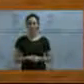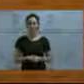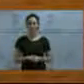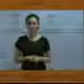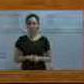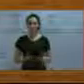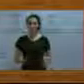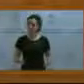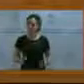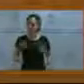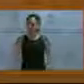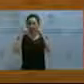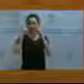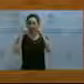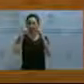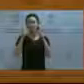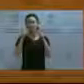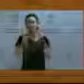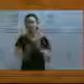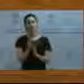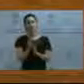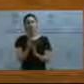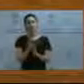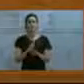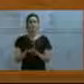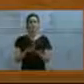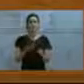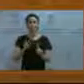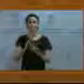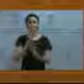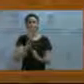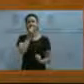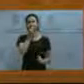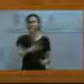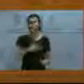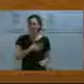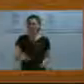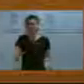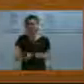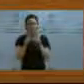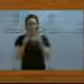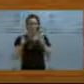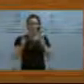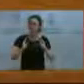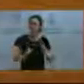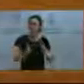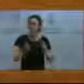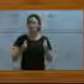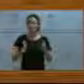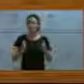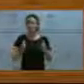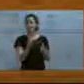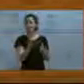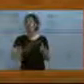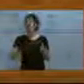Todos nuestros esfuerzos se deben orientar a garantizar el estado del bienestar, con independencia del lugar en el que vivan los ciudadanos, y